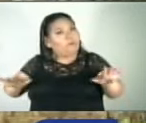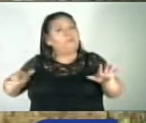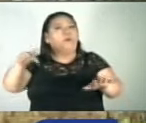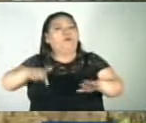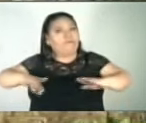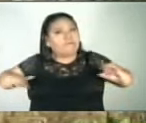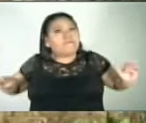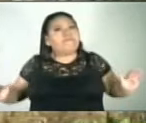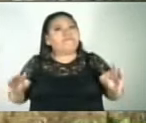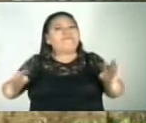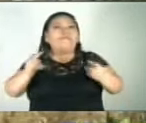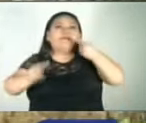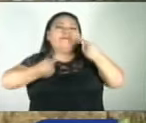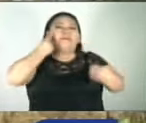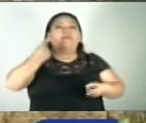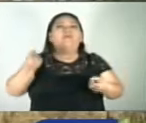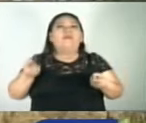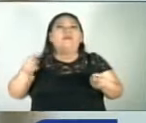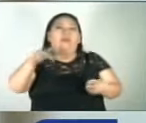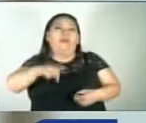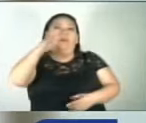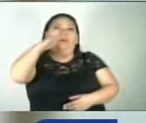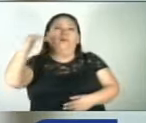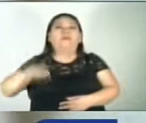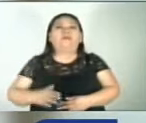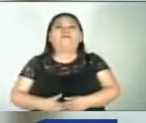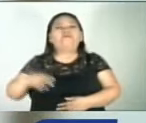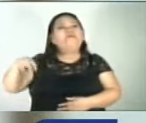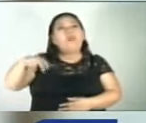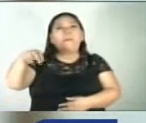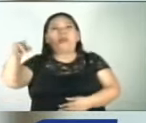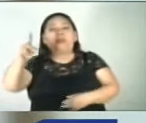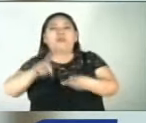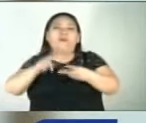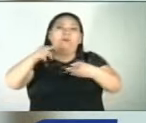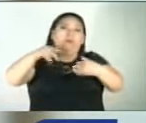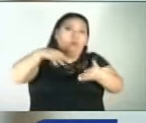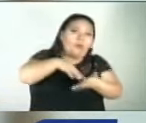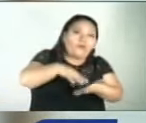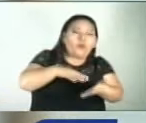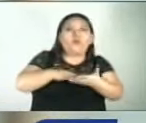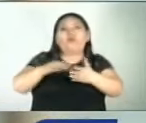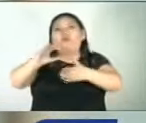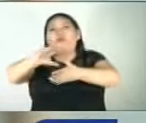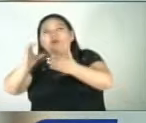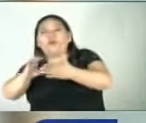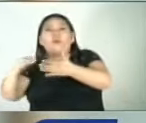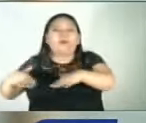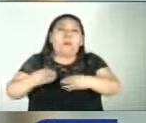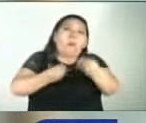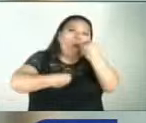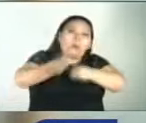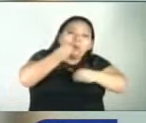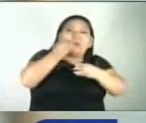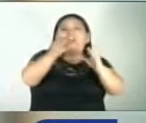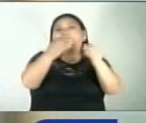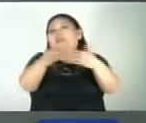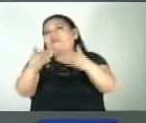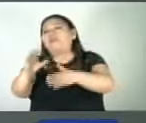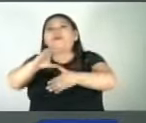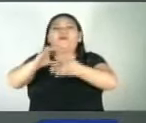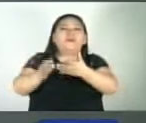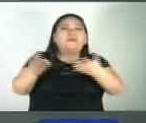que haya más turismo en el país. Caminatas, cascadas, pueblos, actividades culturales y gastronomía de diferentes puntos de